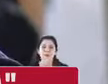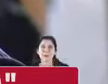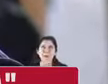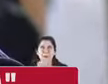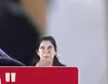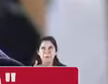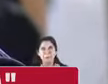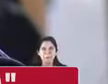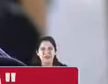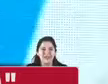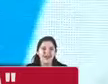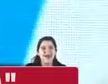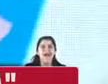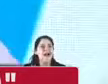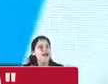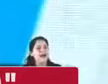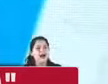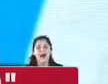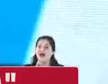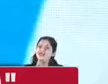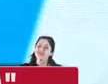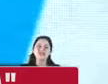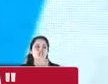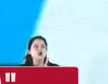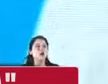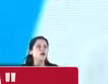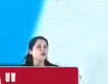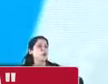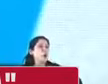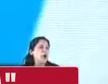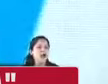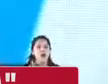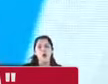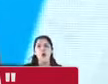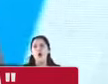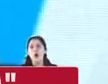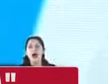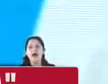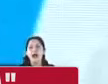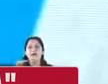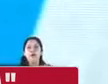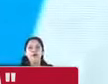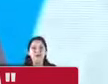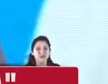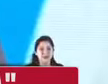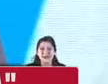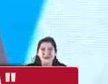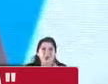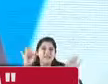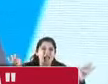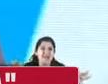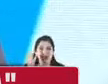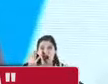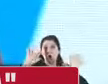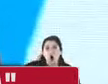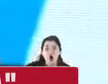y decir que es una medida equivocada o de enojo poner el campo con nadie obvio que si yo tengo vacas